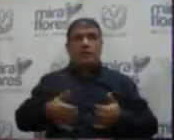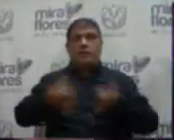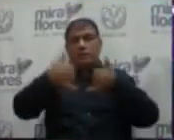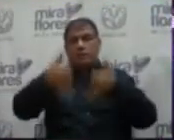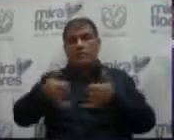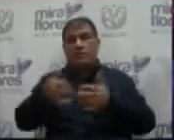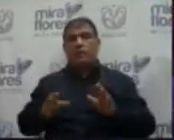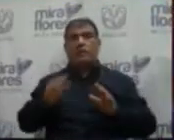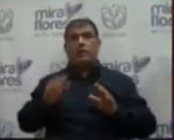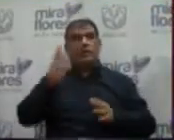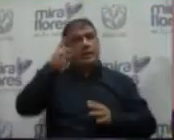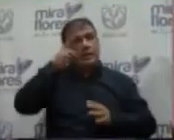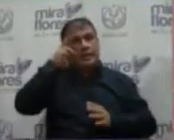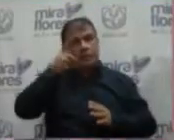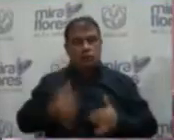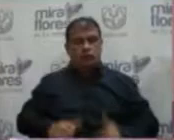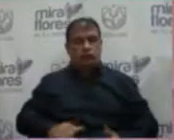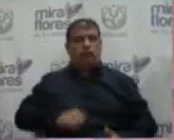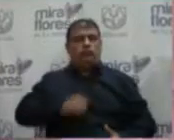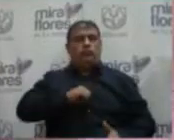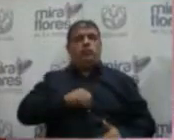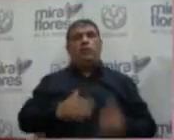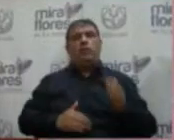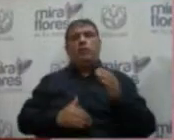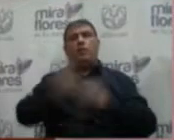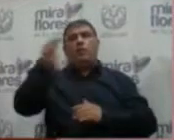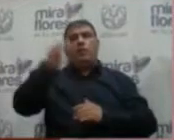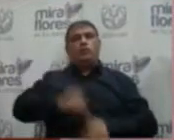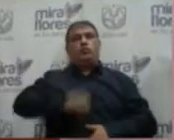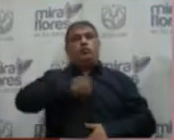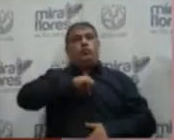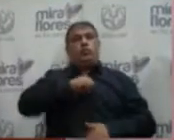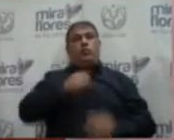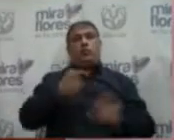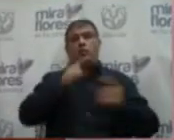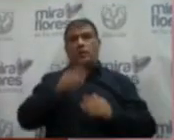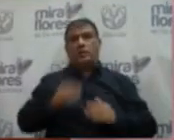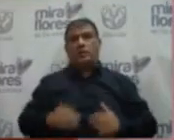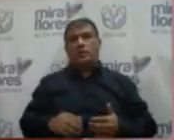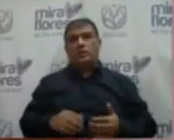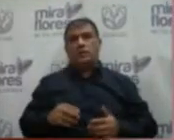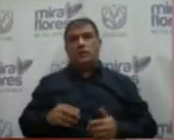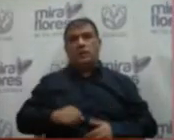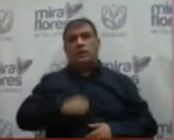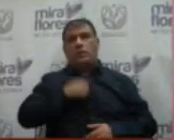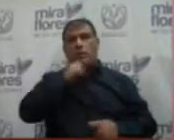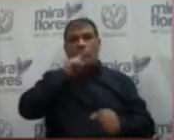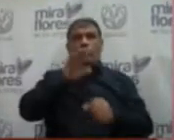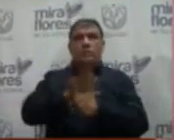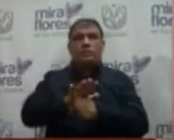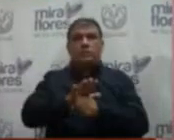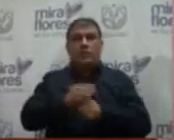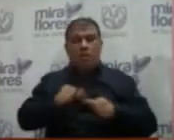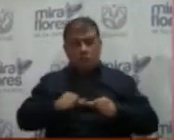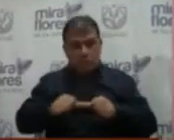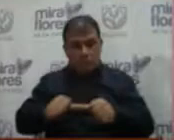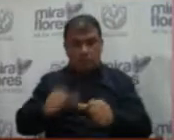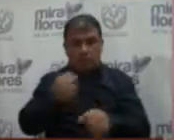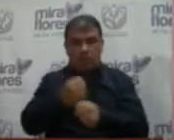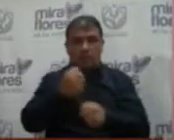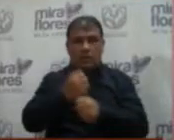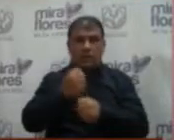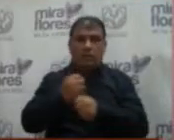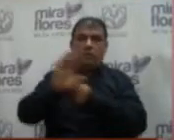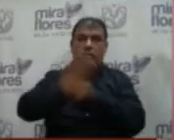premio es motivo de orgullo, pero más que motivo de orgullo, es motivo de compromiso para seguir trabajando por